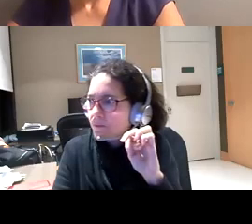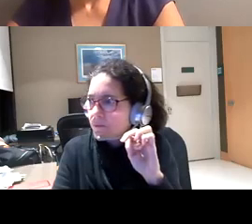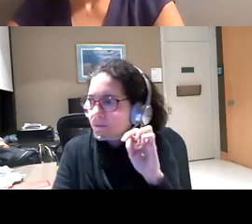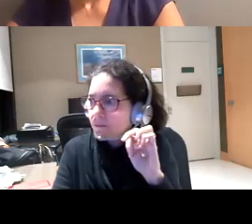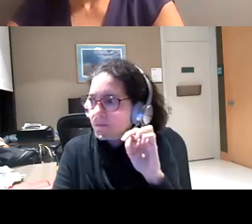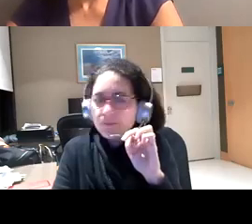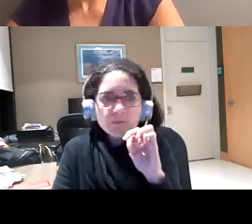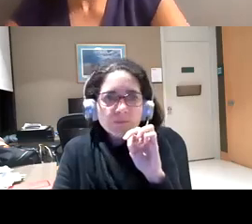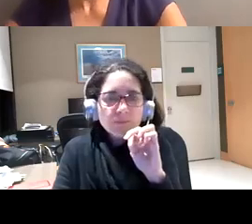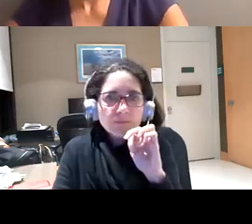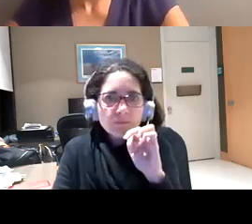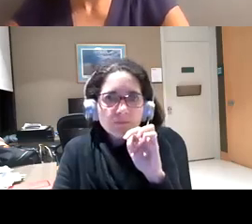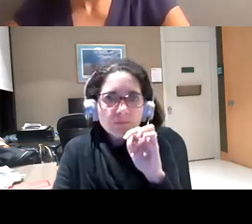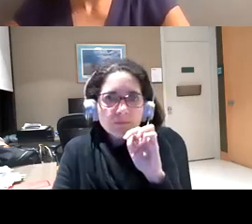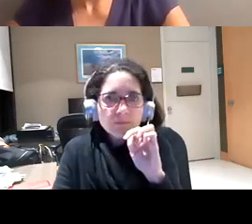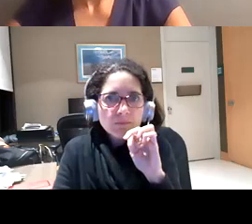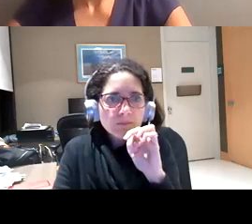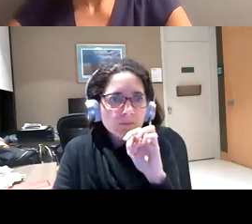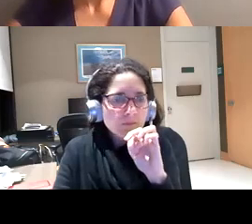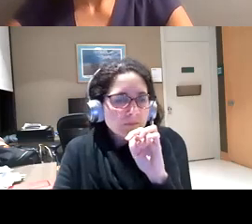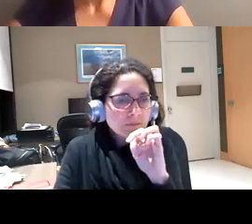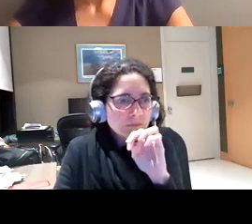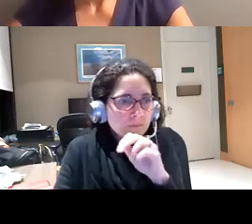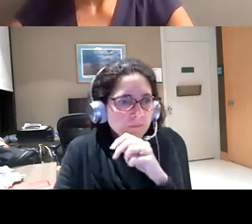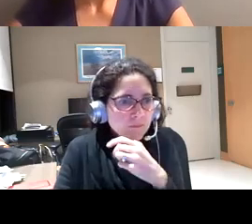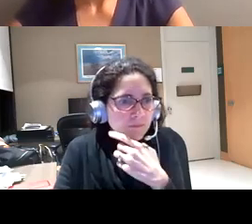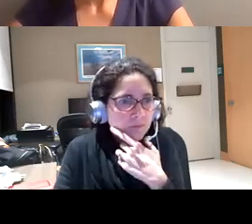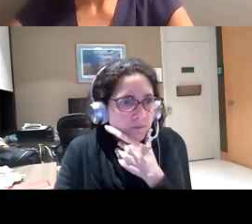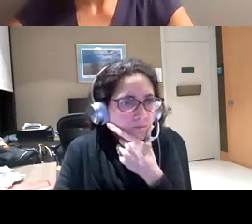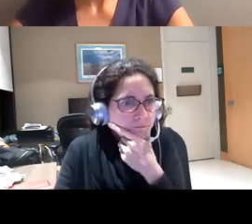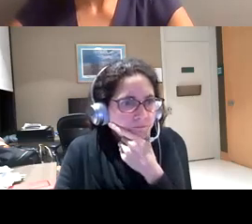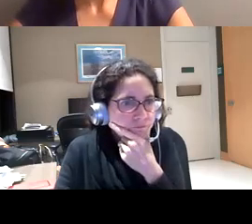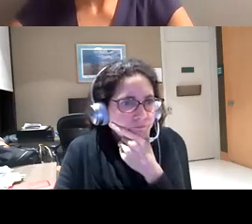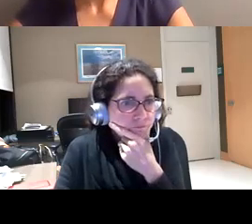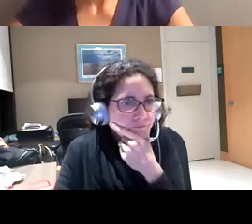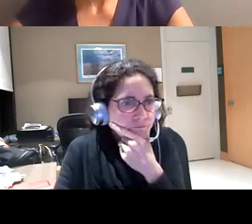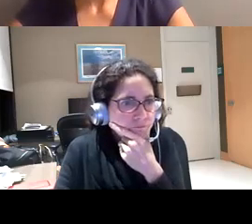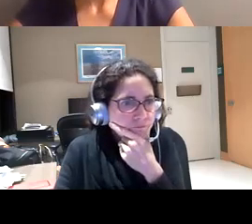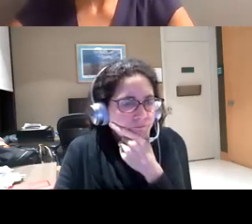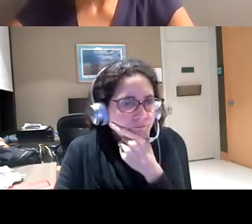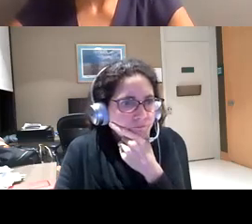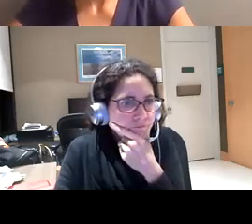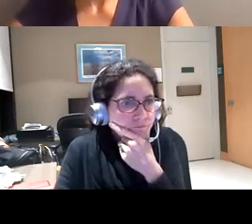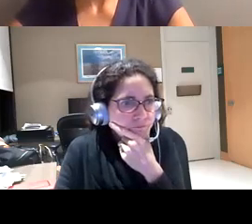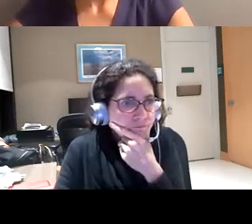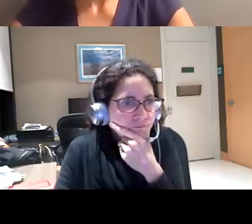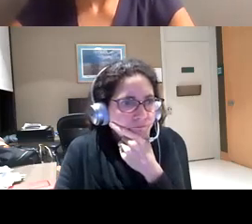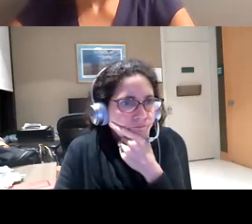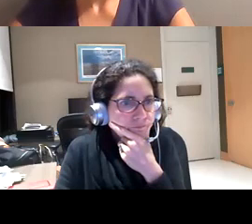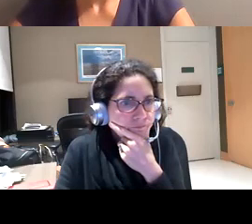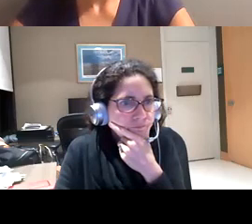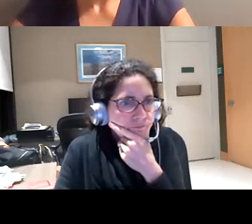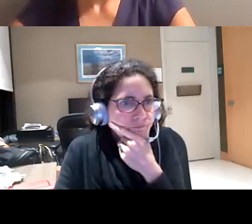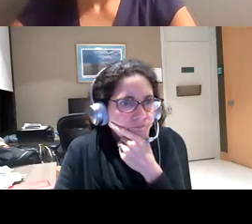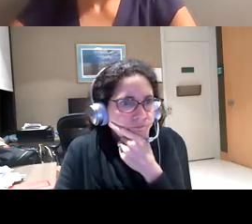cosita, ¿podrían poner de nuevo en el código QR para tomarle una foto? Por favor. Gracias, Brenda. Ahí está.